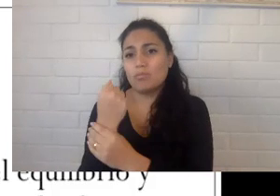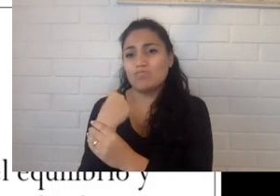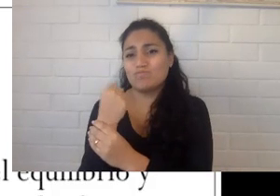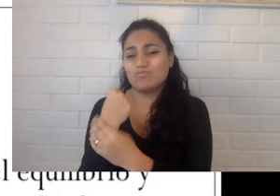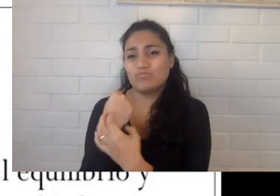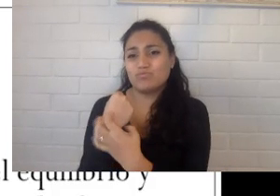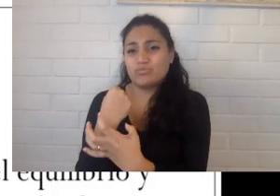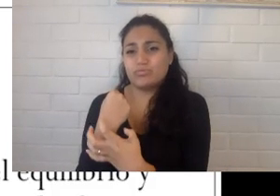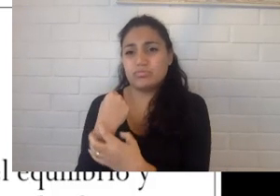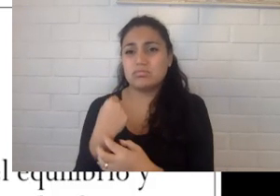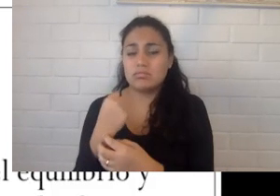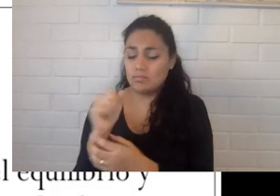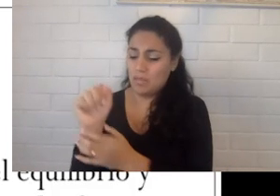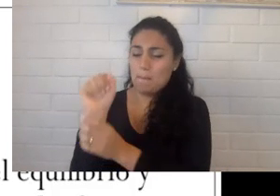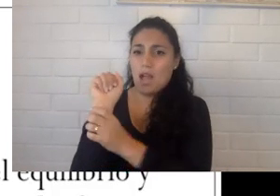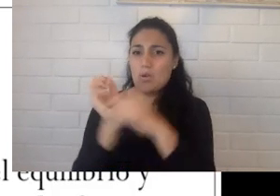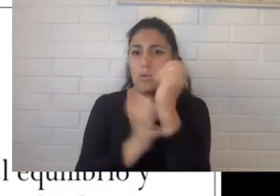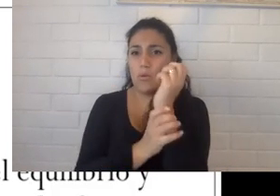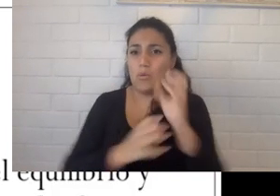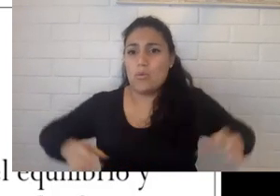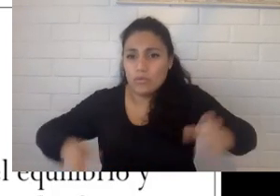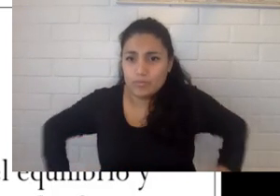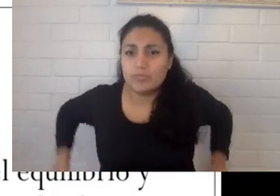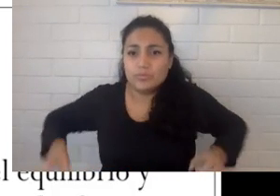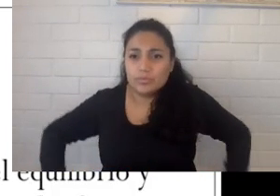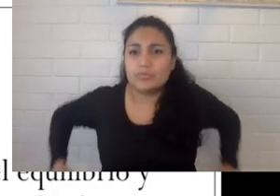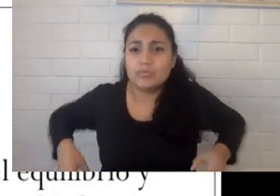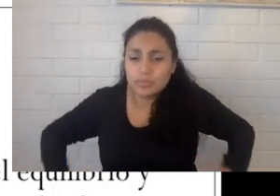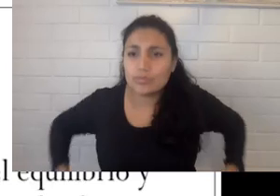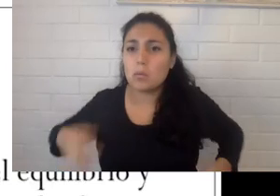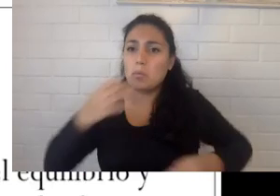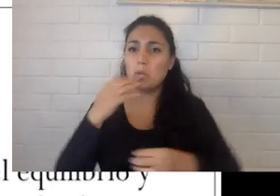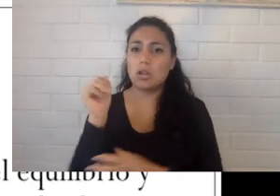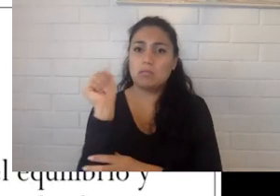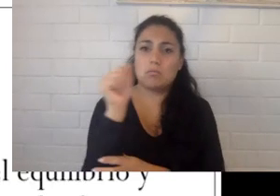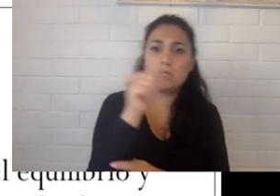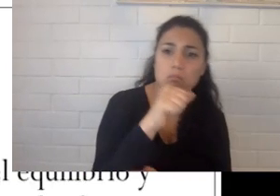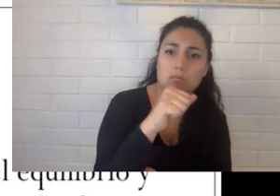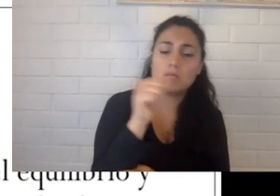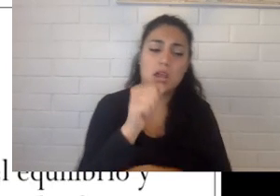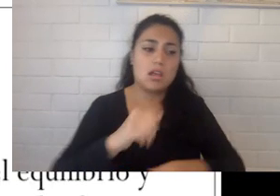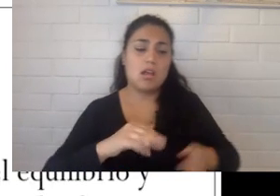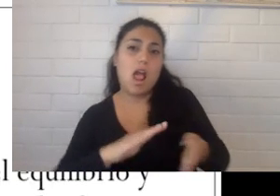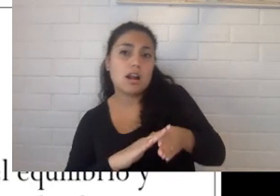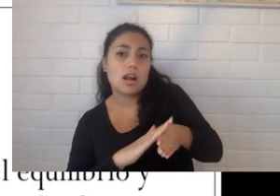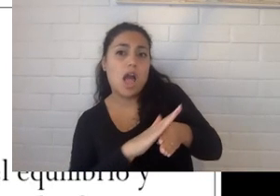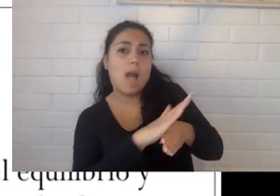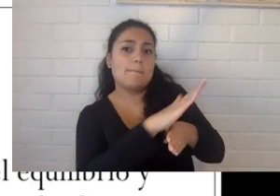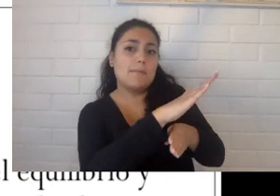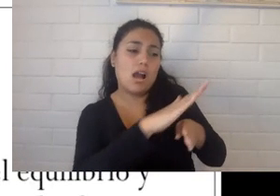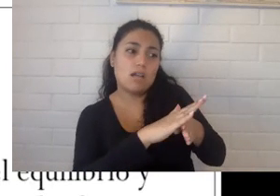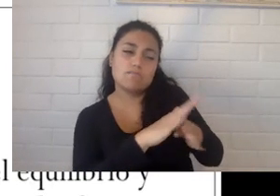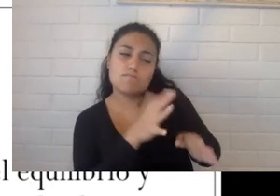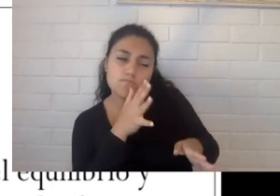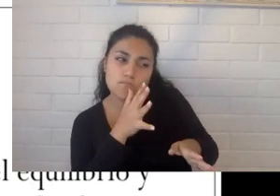decir, entonces, lo que pasa es que justo la inclinación para entrar al lugar donde él trabaja, de la rampa tiene